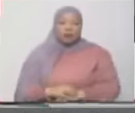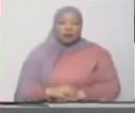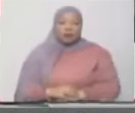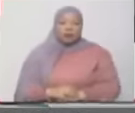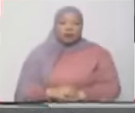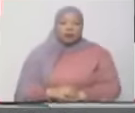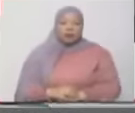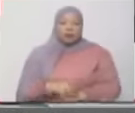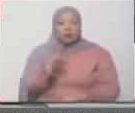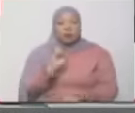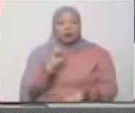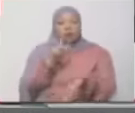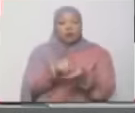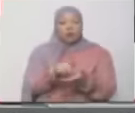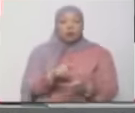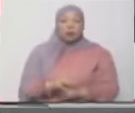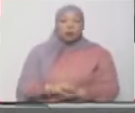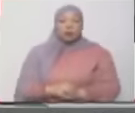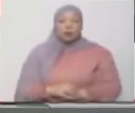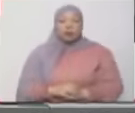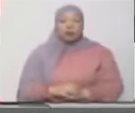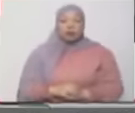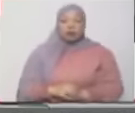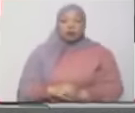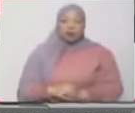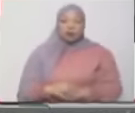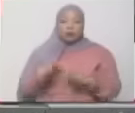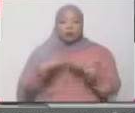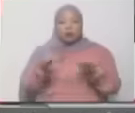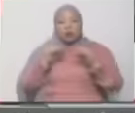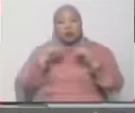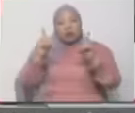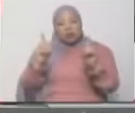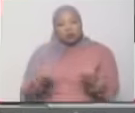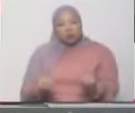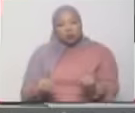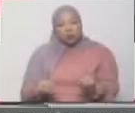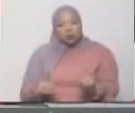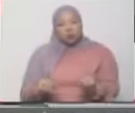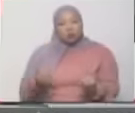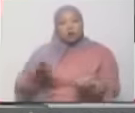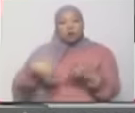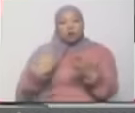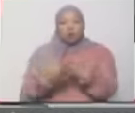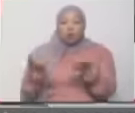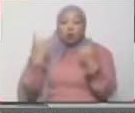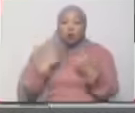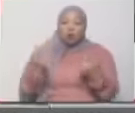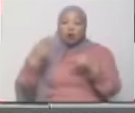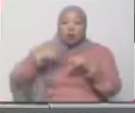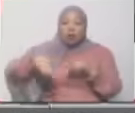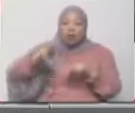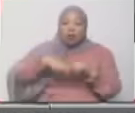de participación, de toma de decisiones, y vamos formando al niño, a la